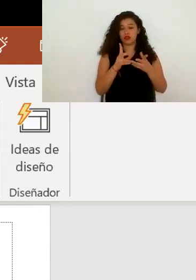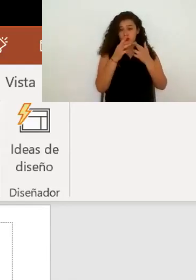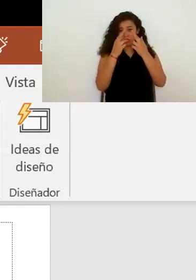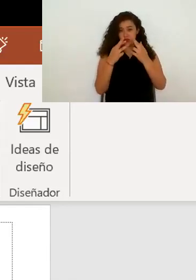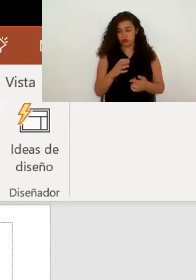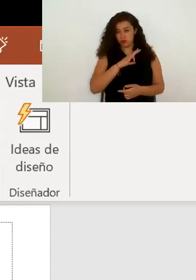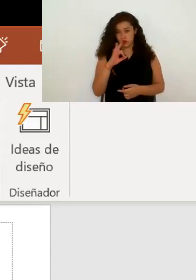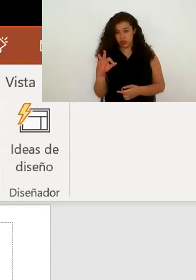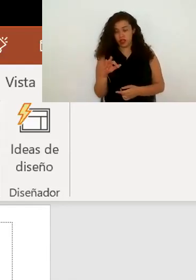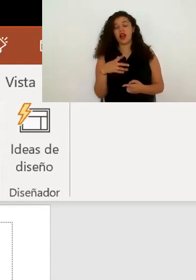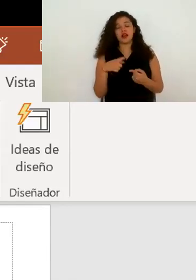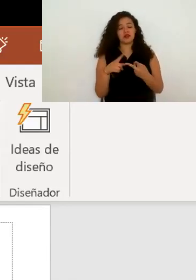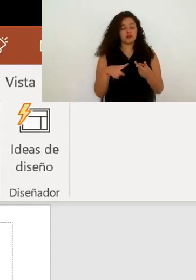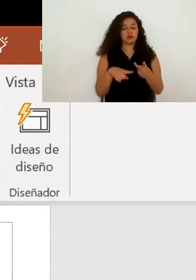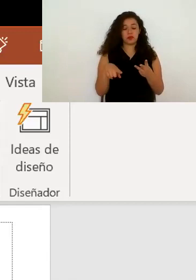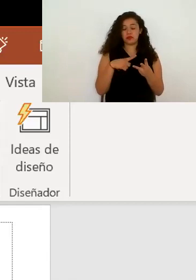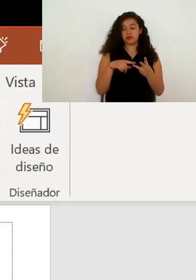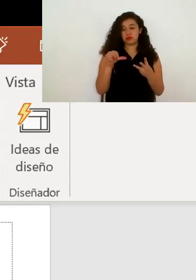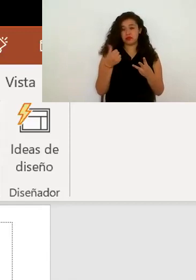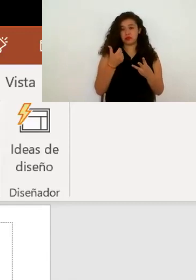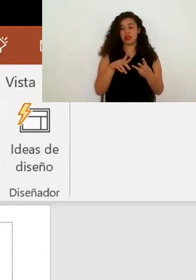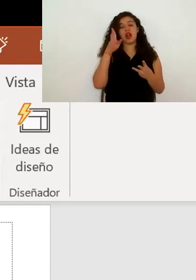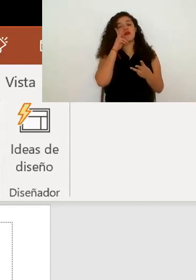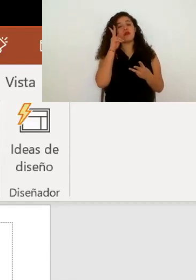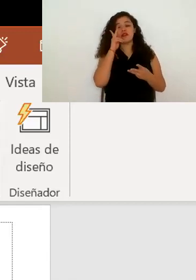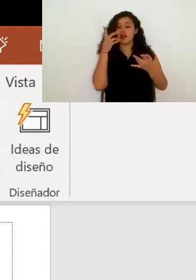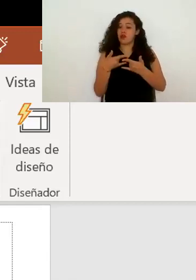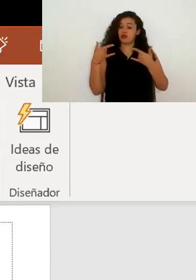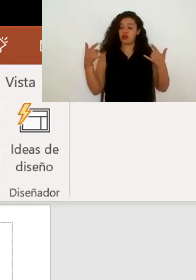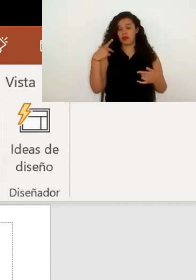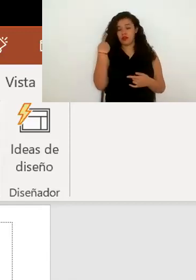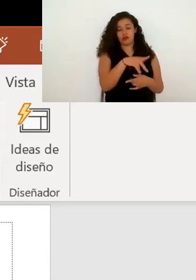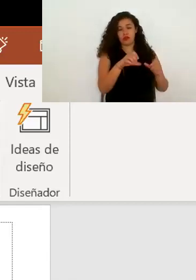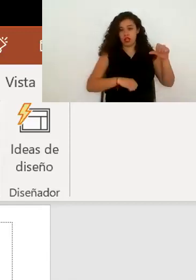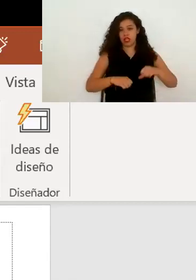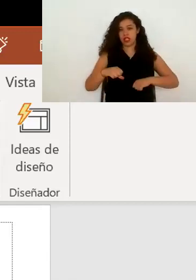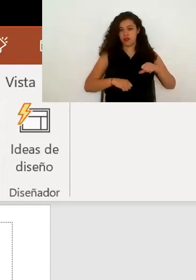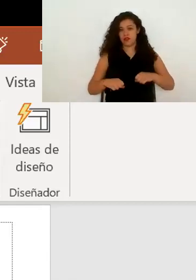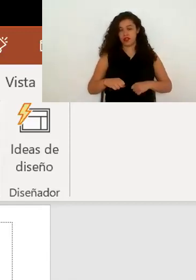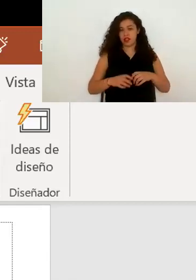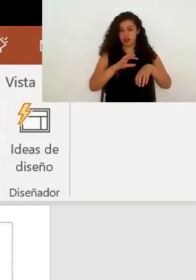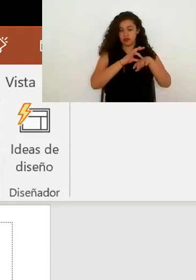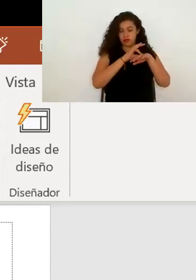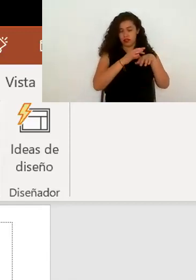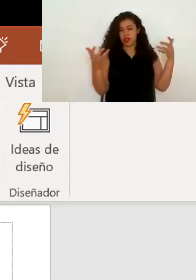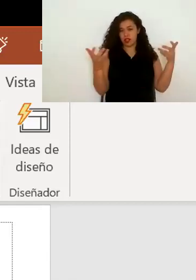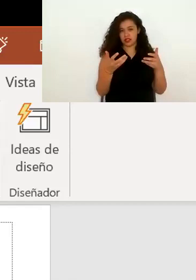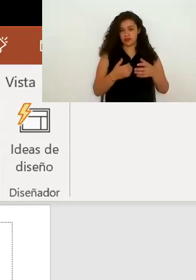y algunos otros que serán evidencias históricas de las actividades sustantivas de su